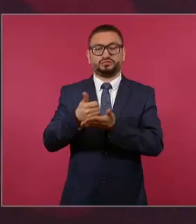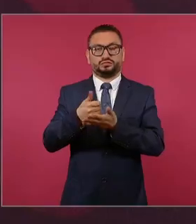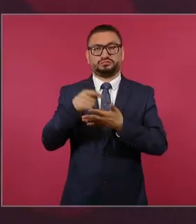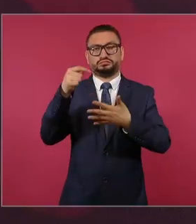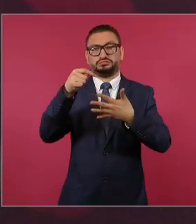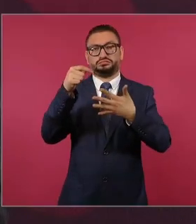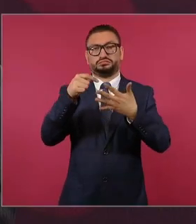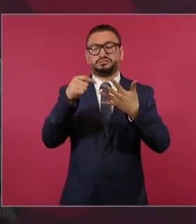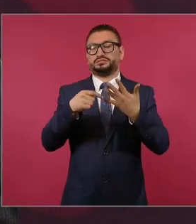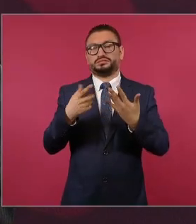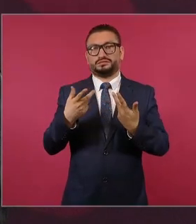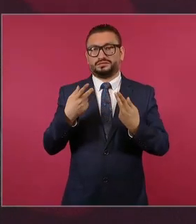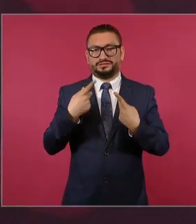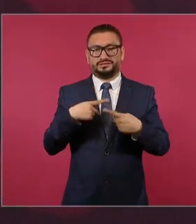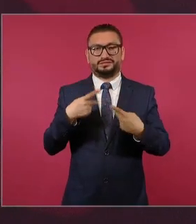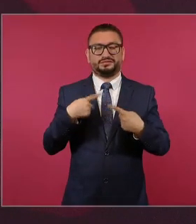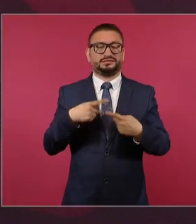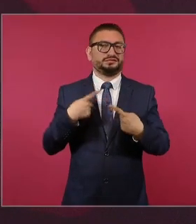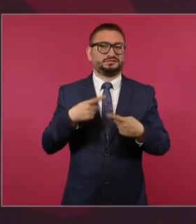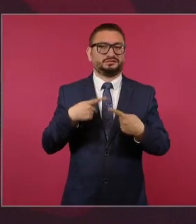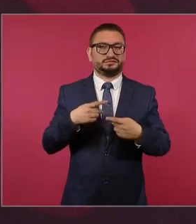puras,